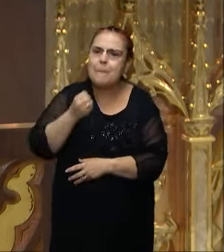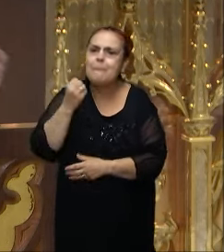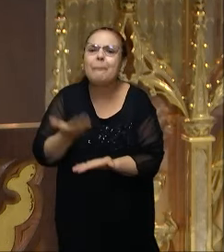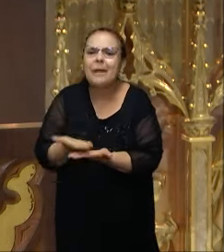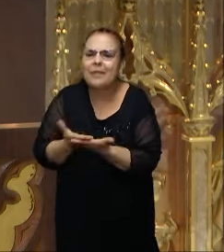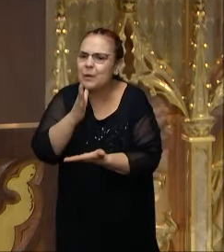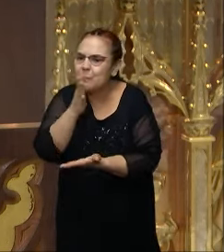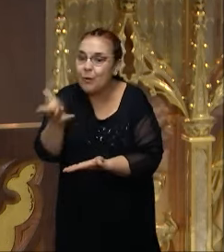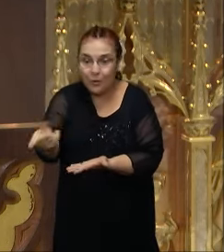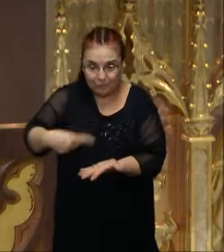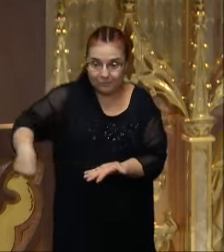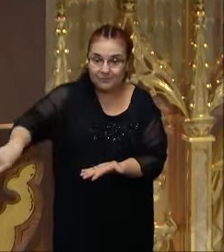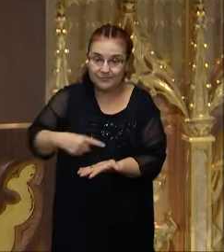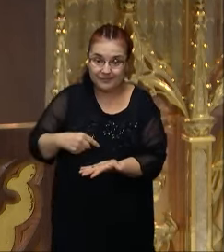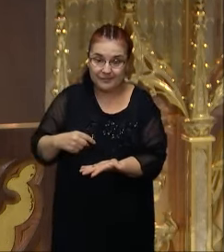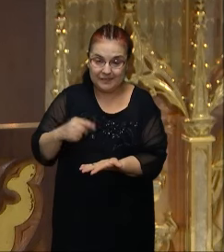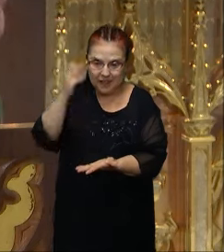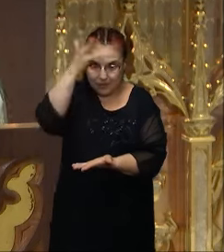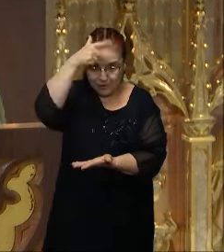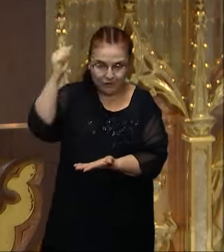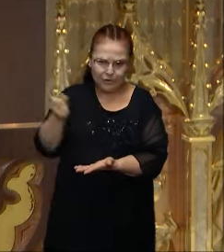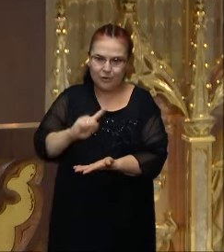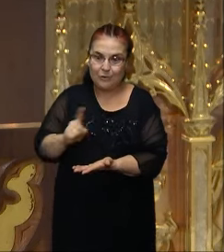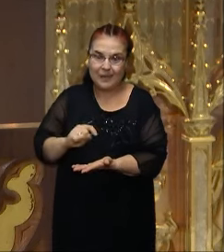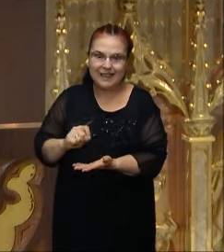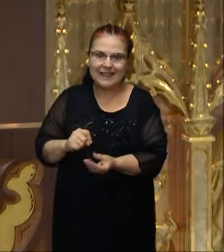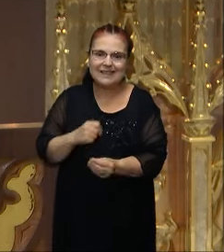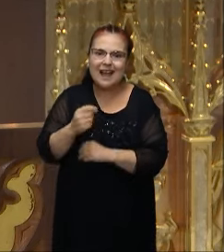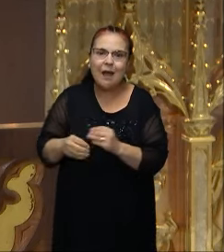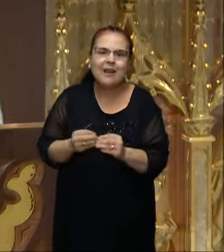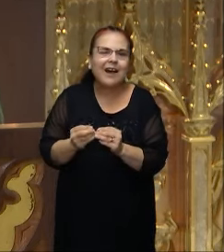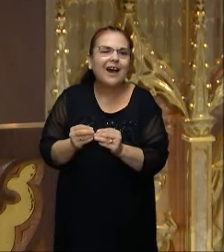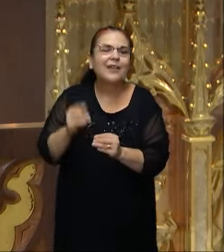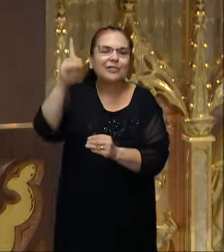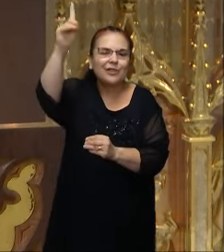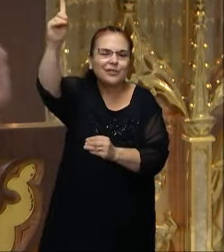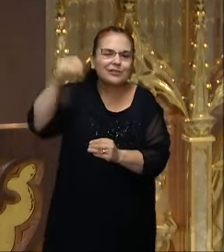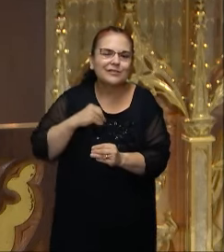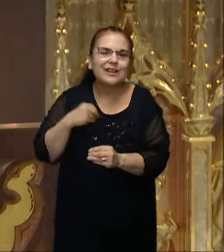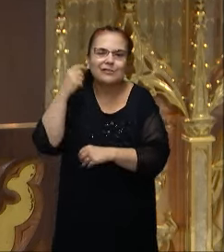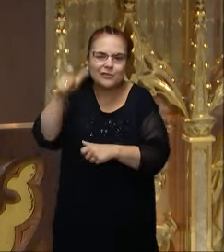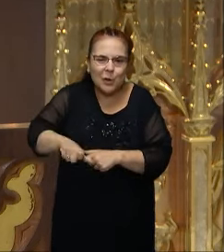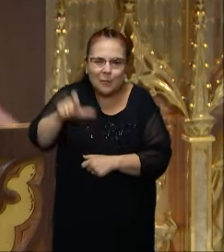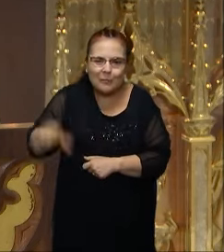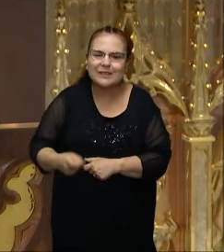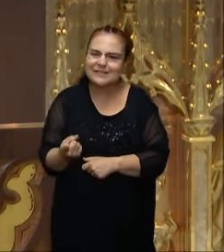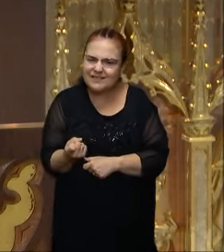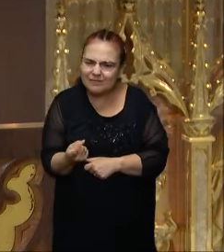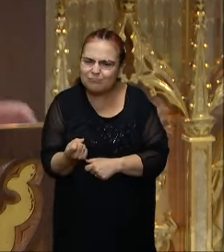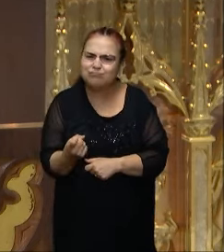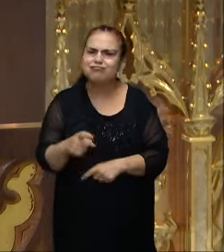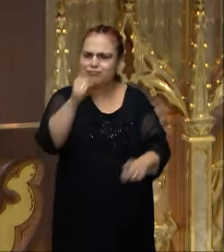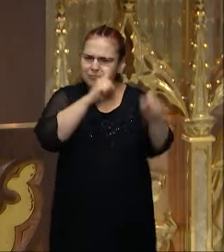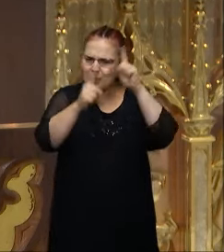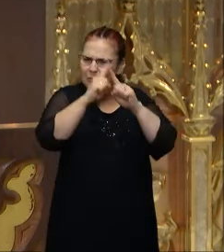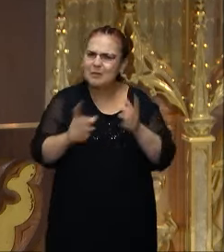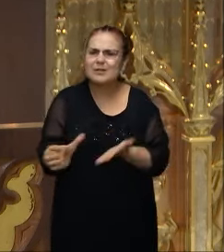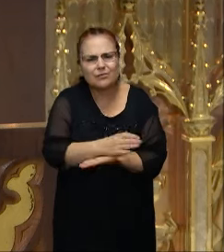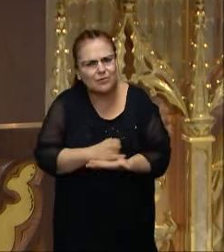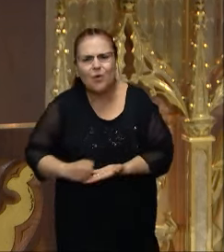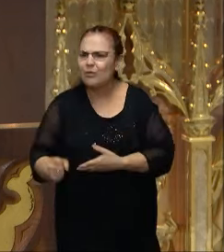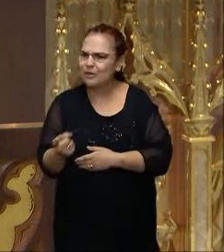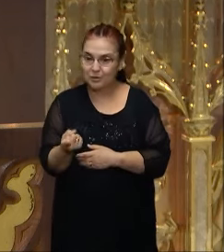demás. No te olvides antes de hablar a los hombres de Dios, hablar con Dios de los hombres, de tus necesidades, de tus dificultades y de todo lo que